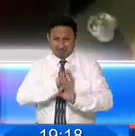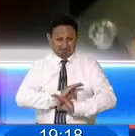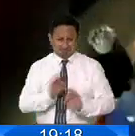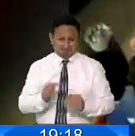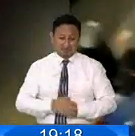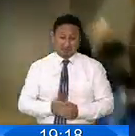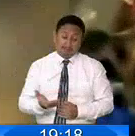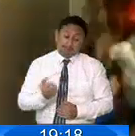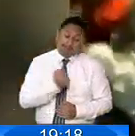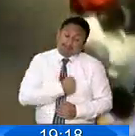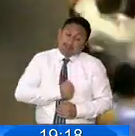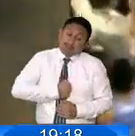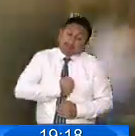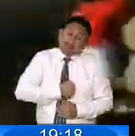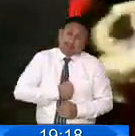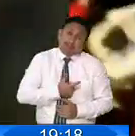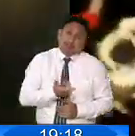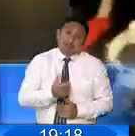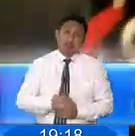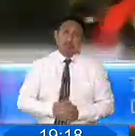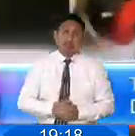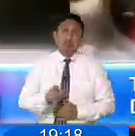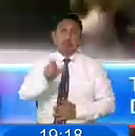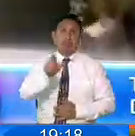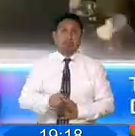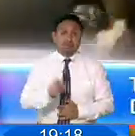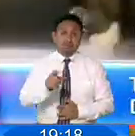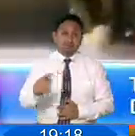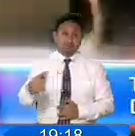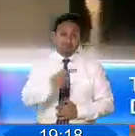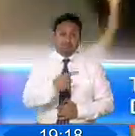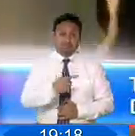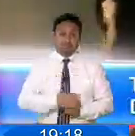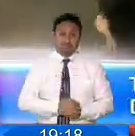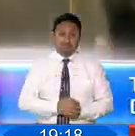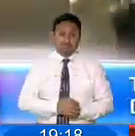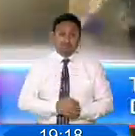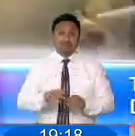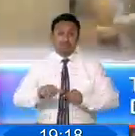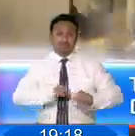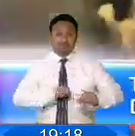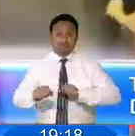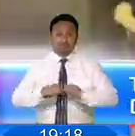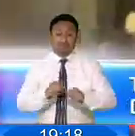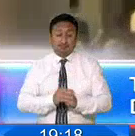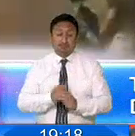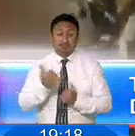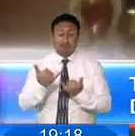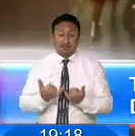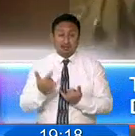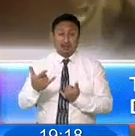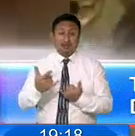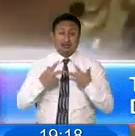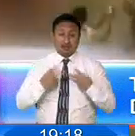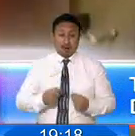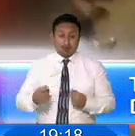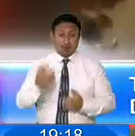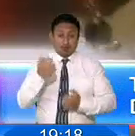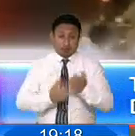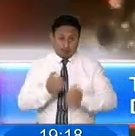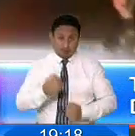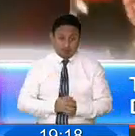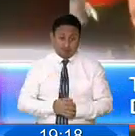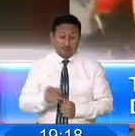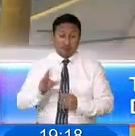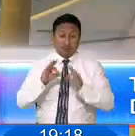Lamentablemente, gente que realiza este tipo de acciones que pueden perjudicar la salud, no solamente de los familiares o